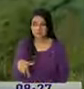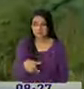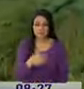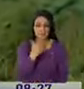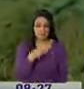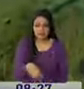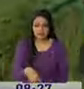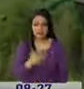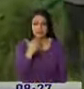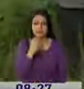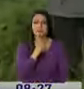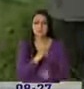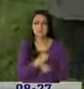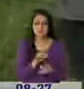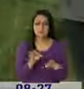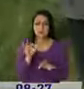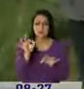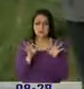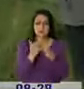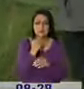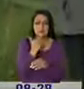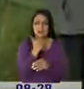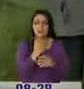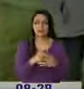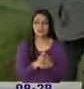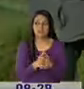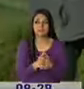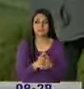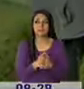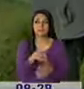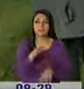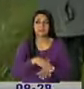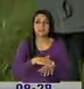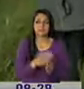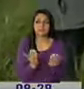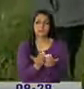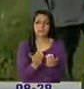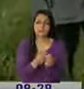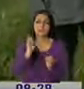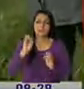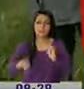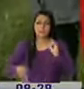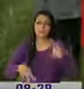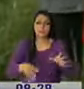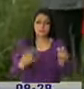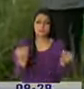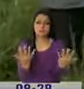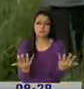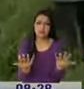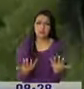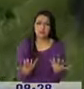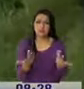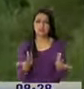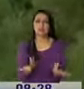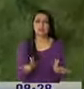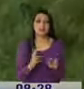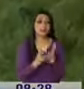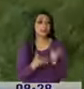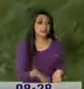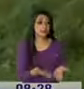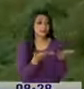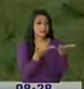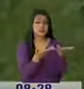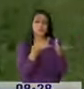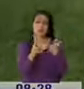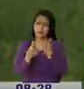hay bastante insectos, de aquí hay bastantes, y es por la basura que botan en las hierbas. Aquí los vecinos también tienen